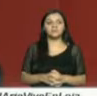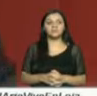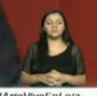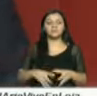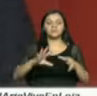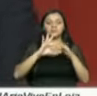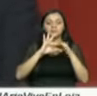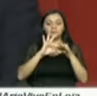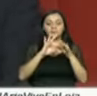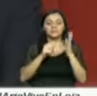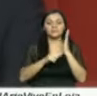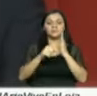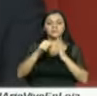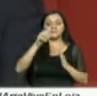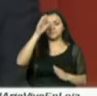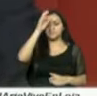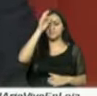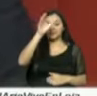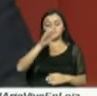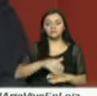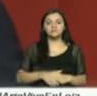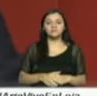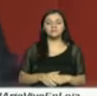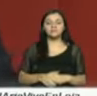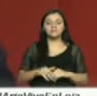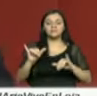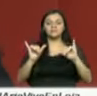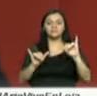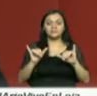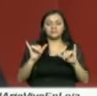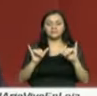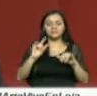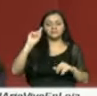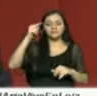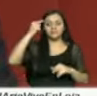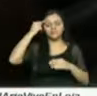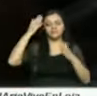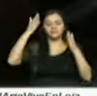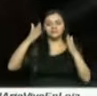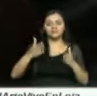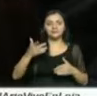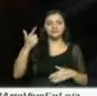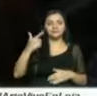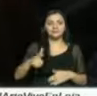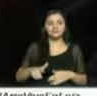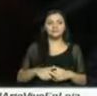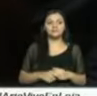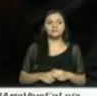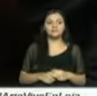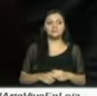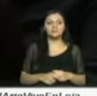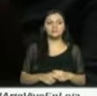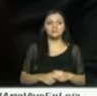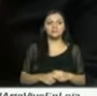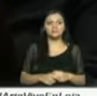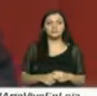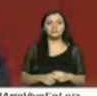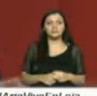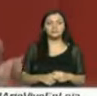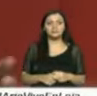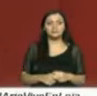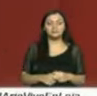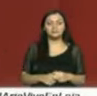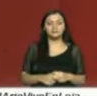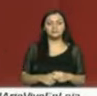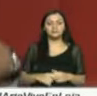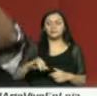Vallejo, ministro de Cultura y Patrimonio. A la señorita Johanna Ortiz, gobernadora de la provincia de Loja. Al señor José, nadie te va a conocer